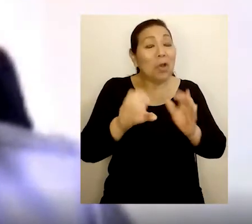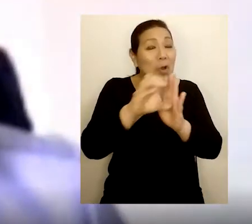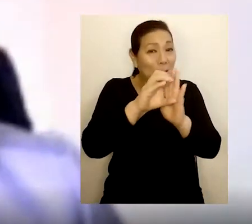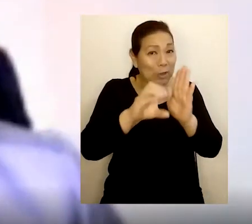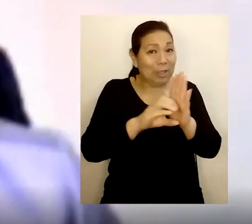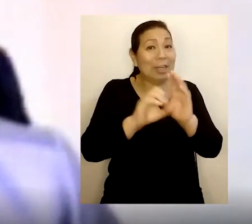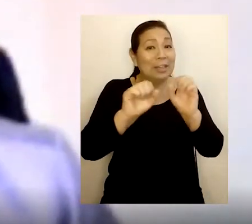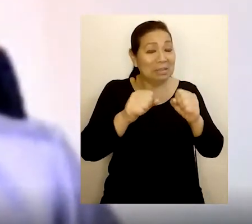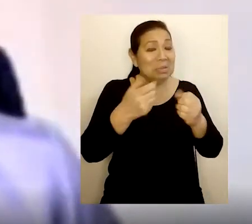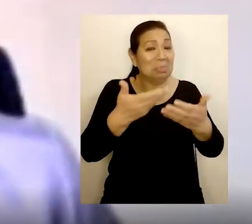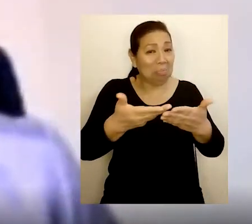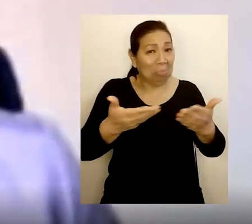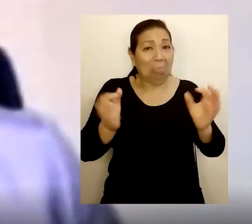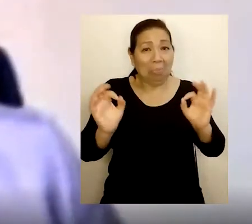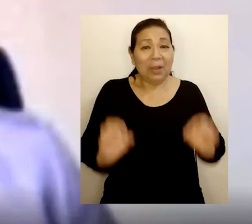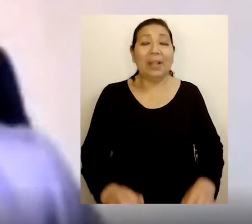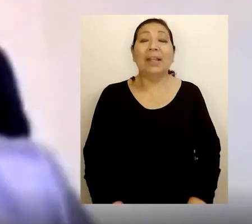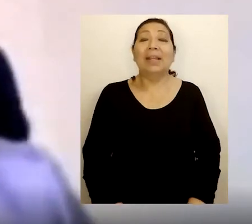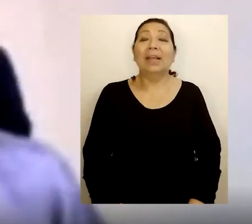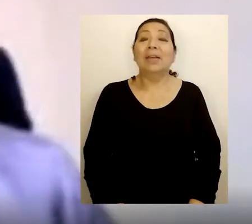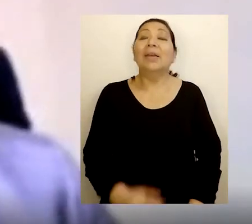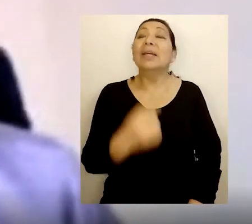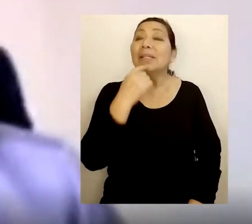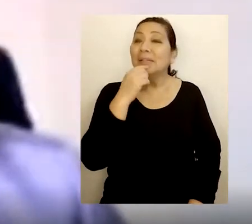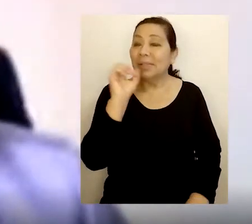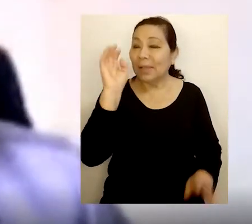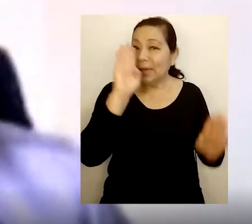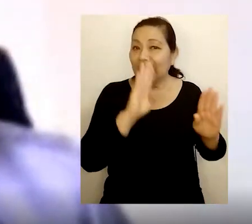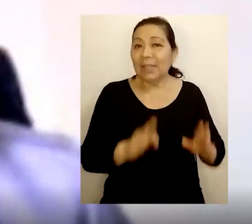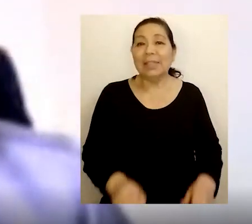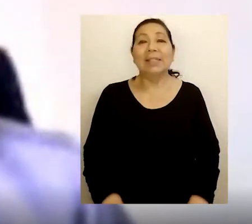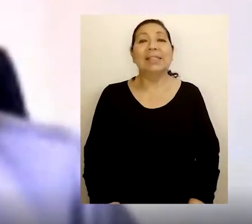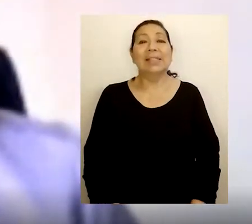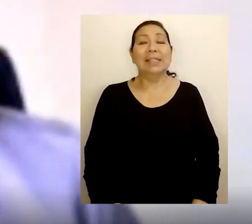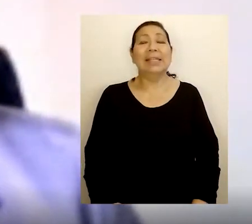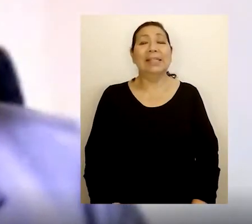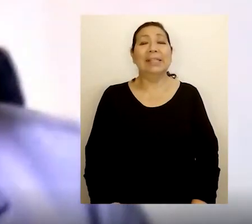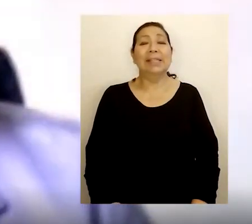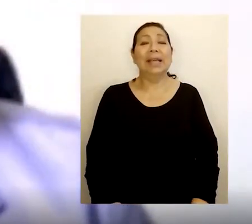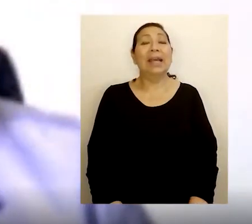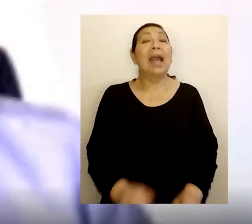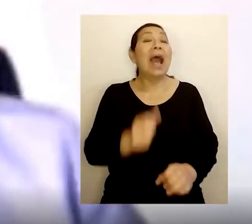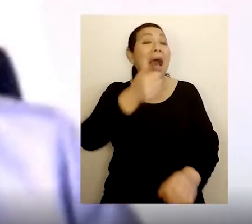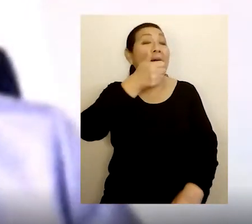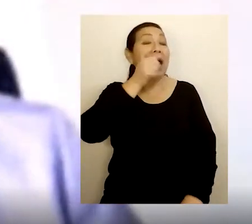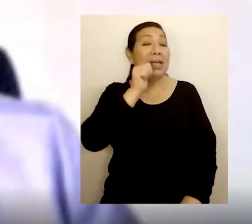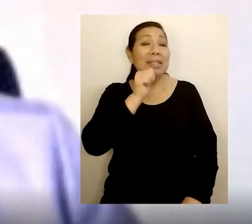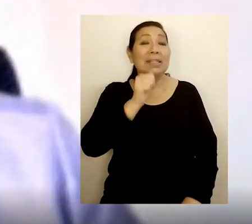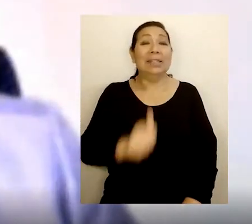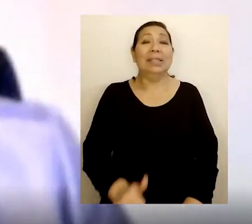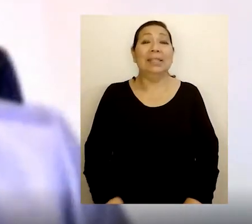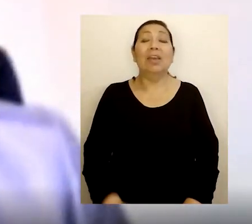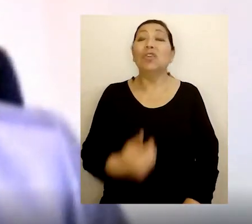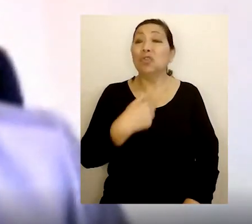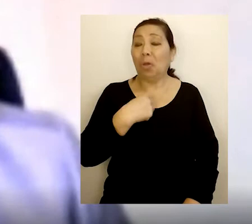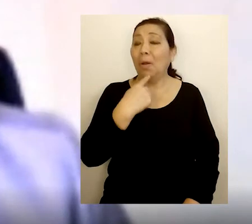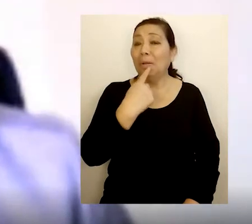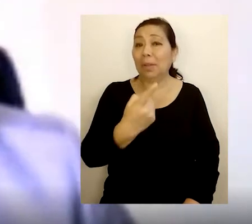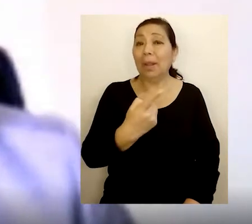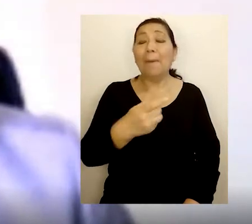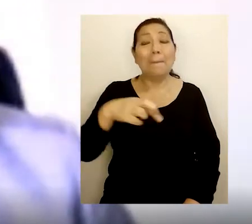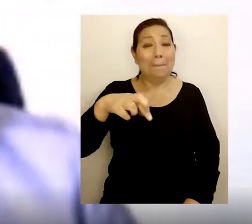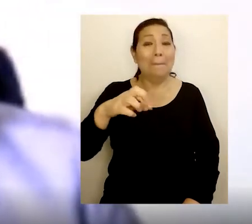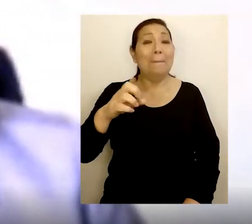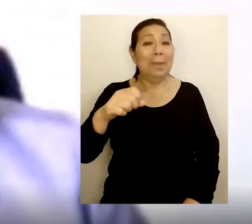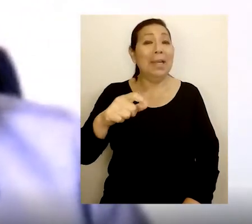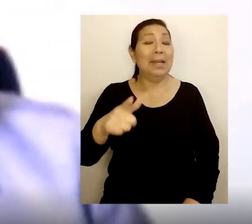constitucional, insisto en lo mismo, entonces ya preocupados por la insistencia, el día ayer me comunicaba con la sala